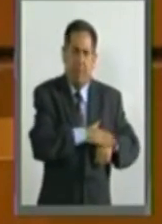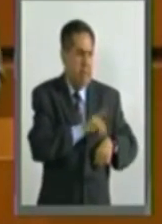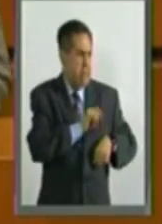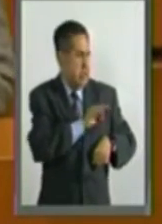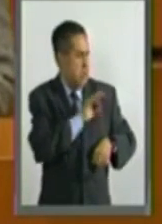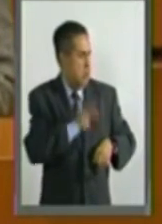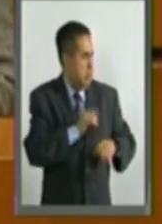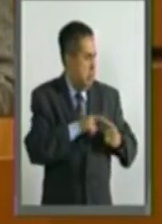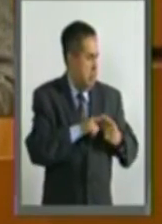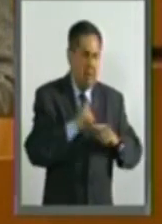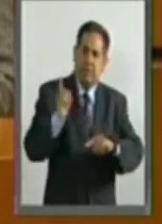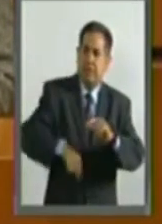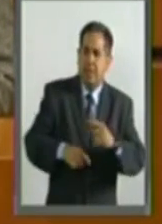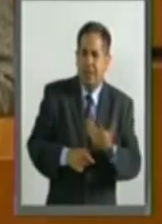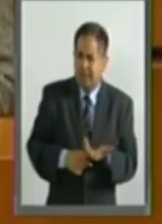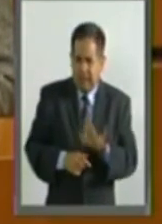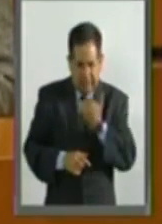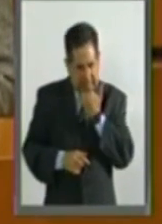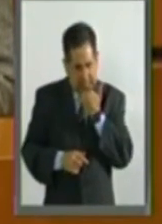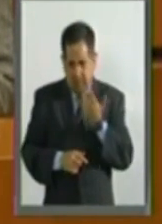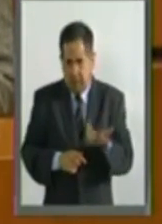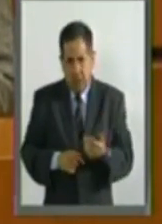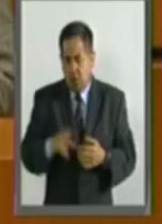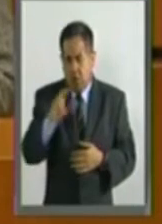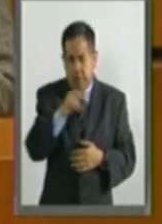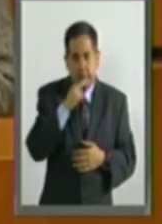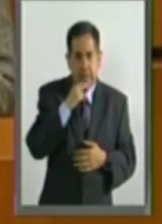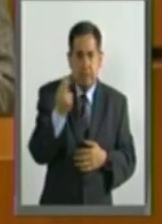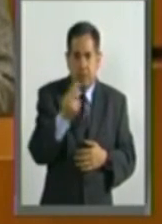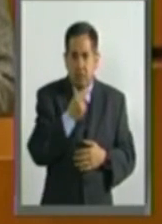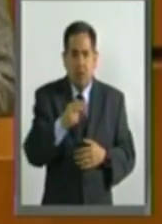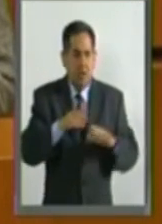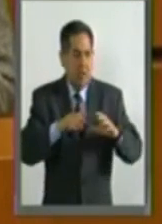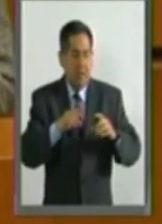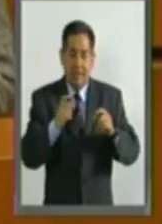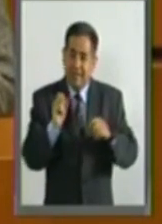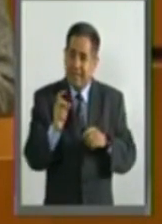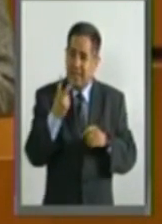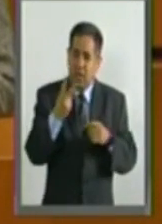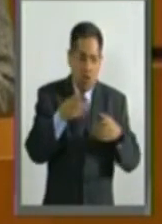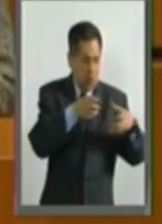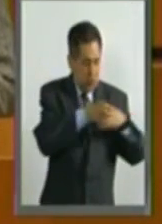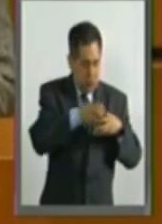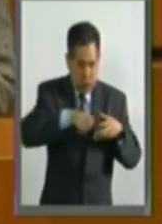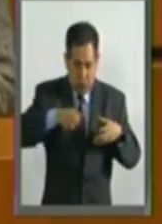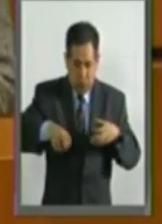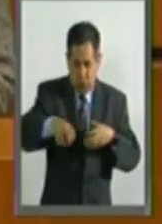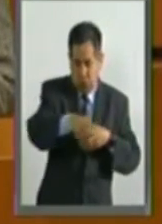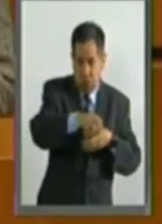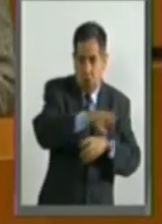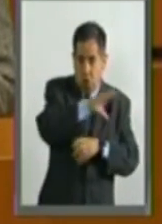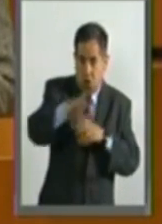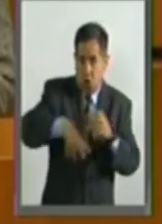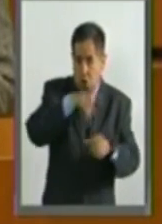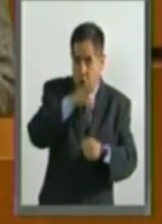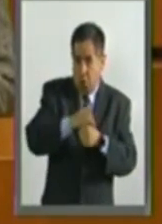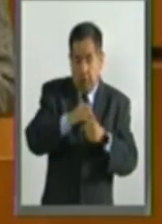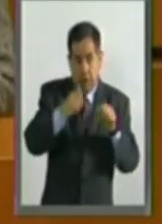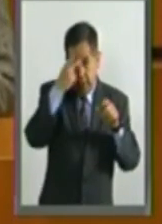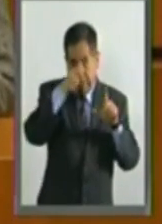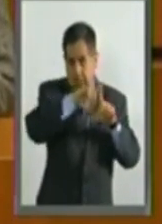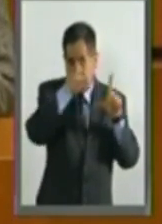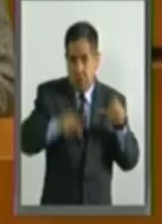hace vulnerable. Nosotros necesitamos en los 32 núcleos agrarios que conforman el territorio